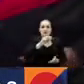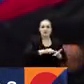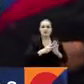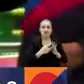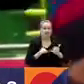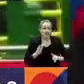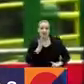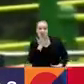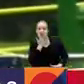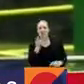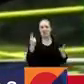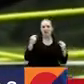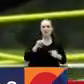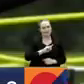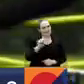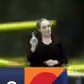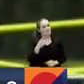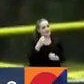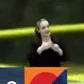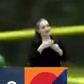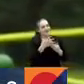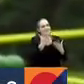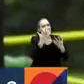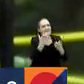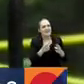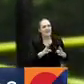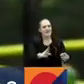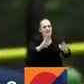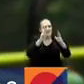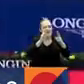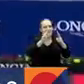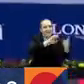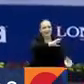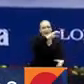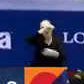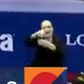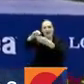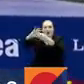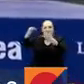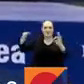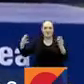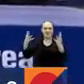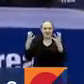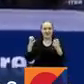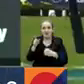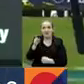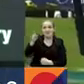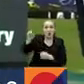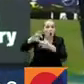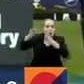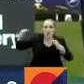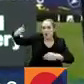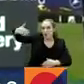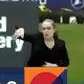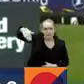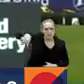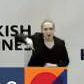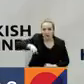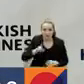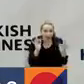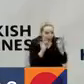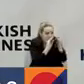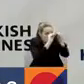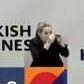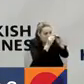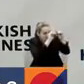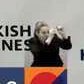empezando. Su gran objetivo, algún día competir con arco compuesto en los Juegos Olímpicos, una disciplina que aún no hace parte de las justas. Creo